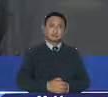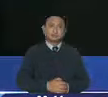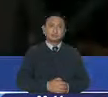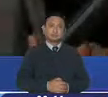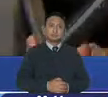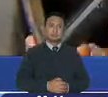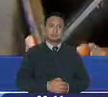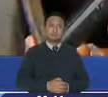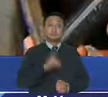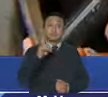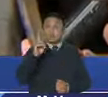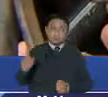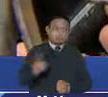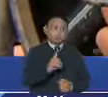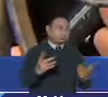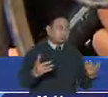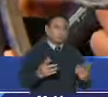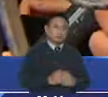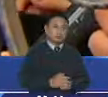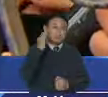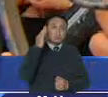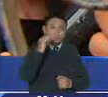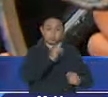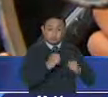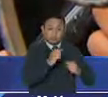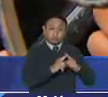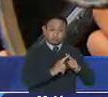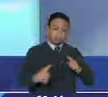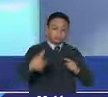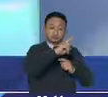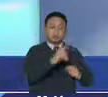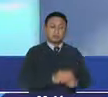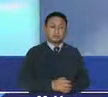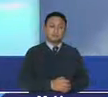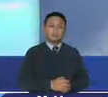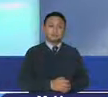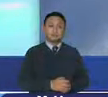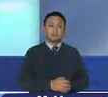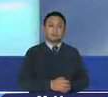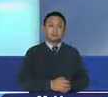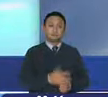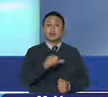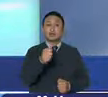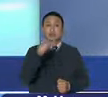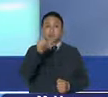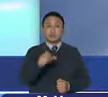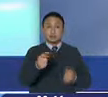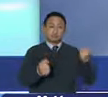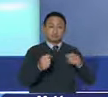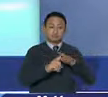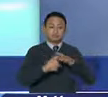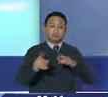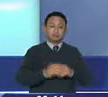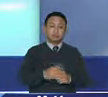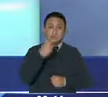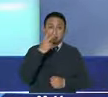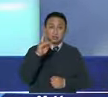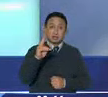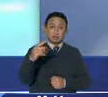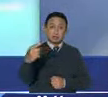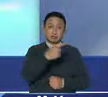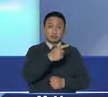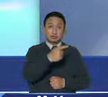Ajá. Y ahí él salió, pues, y la chica como que se le soltó y corrió para la vuelta y el esposo, a ver que no la vio, pensaba que la